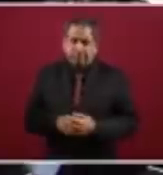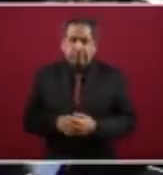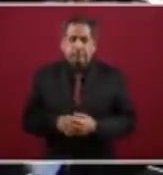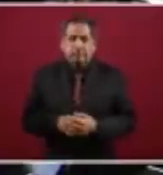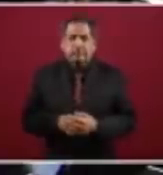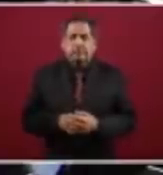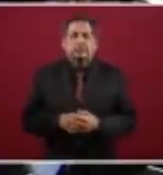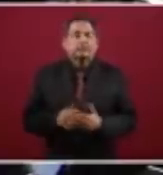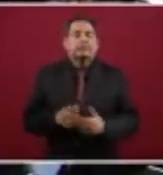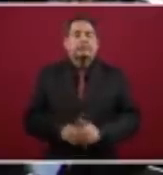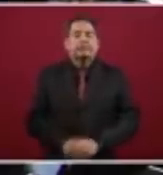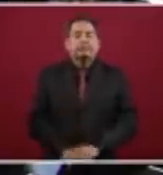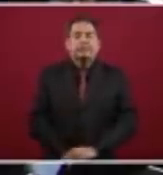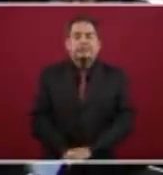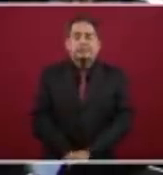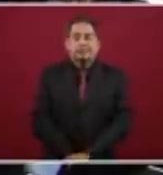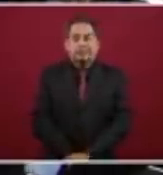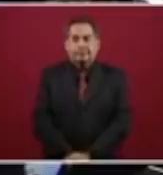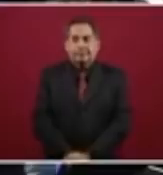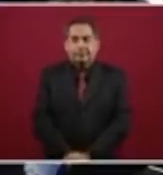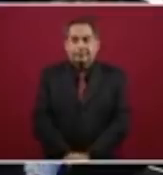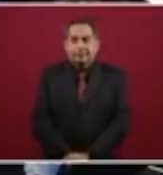el